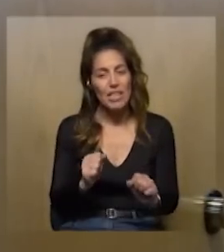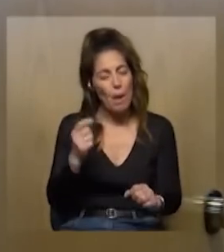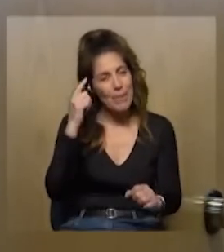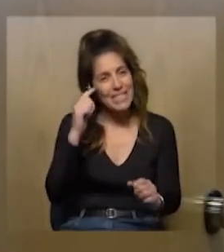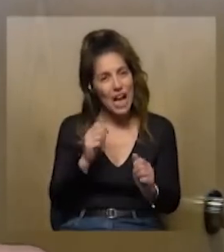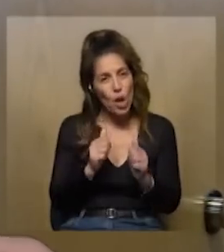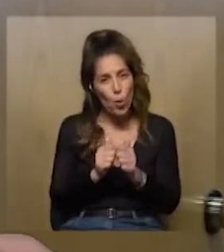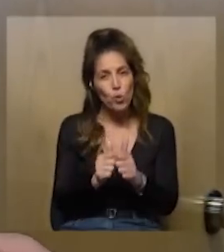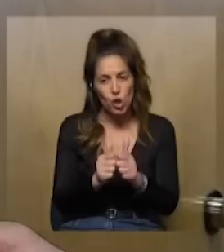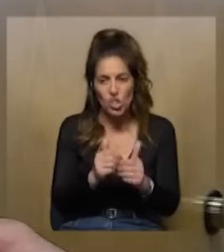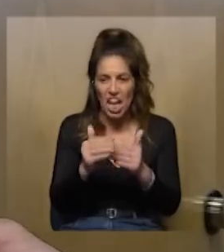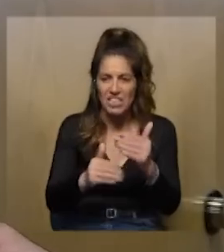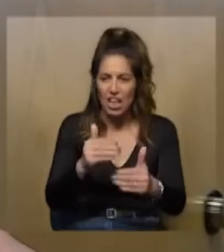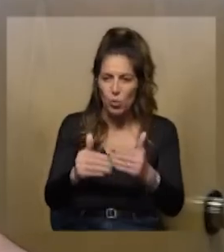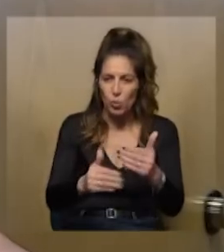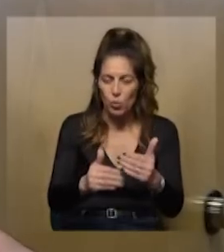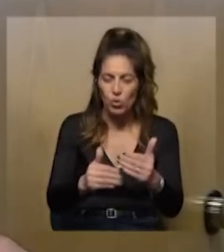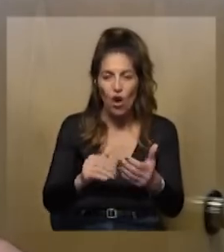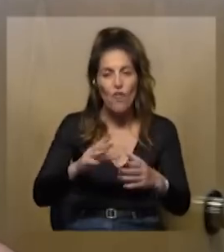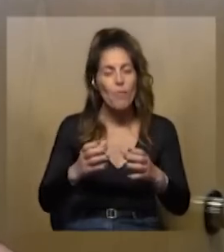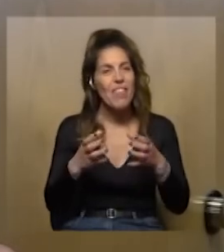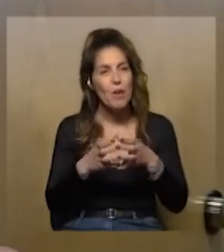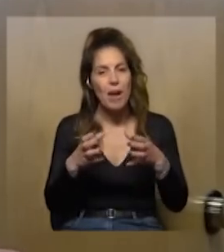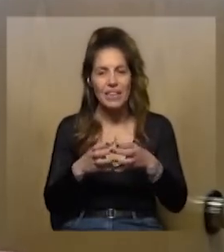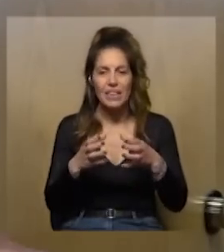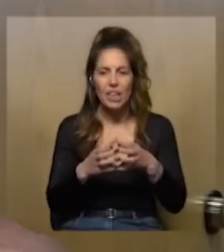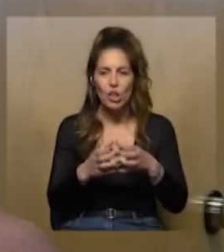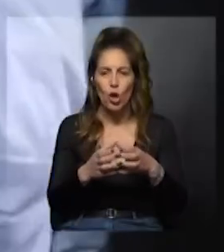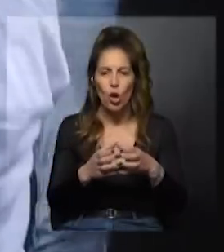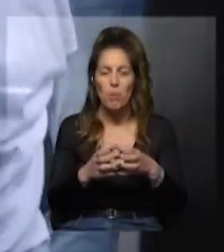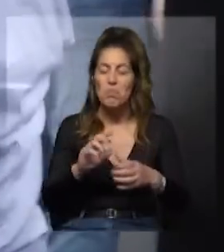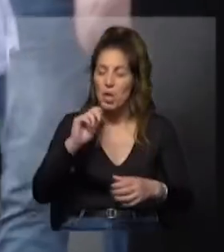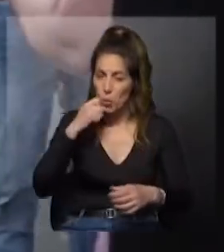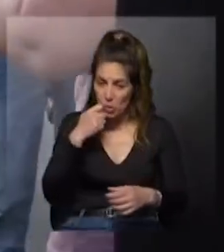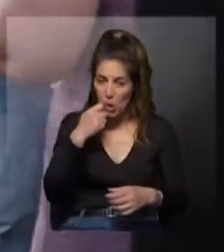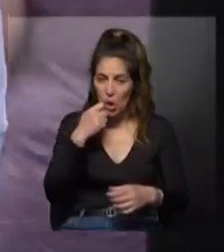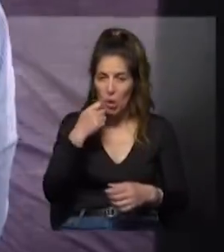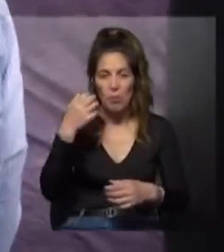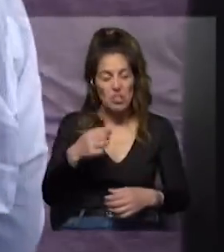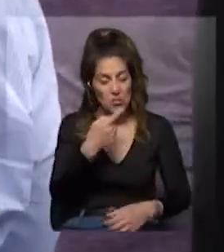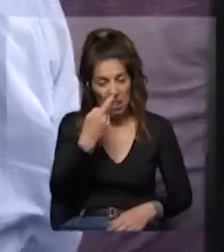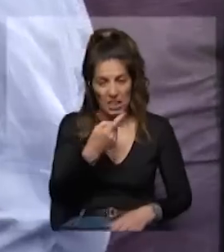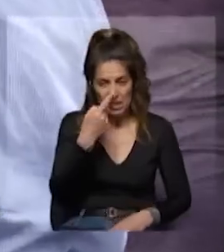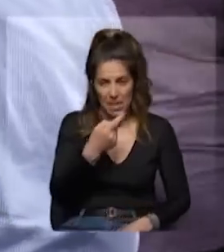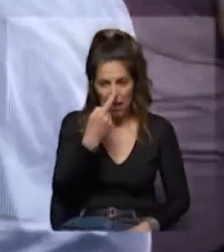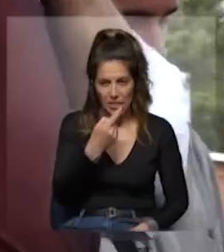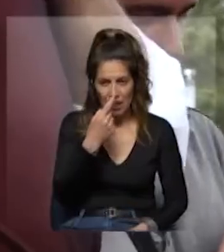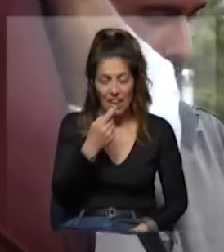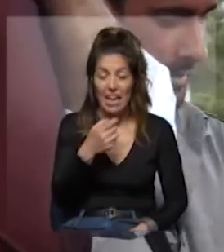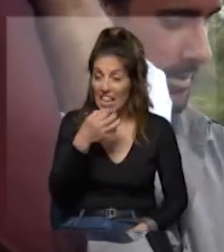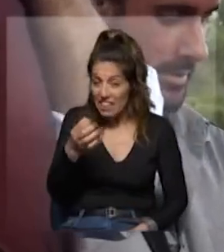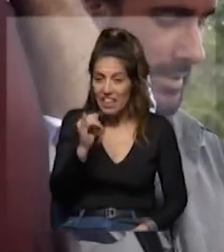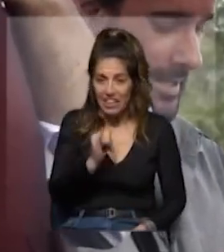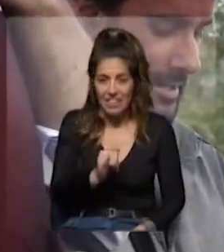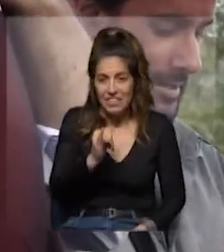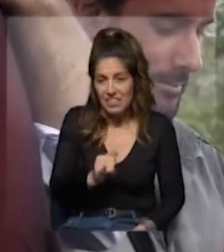hacia adelante con clave de partido en visión de partido me gustó me pareció me pareció interesante Así que le dije que sí